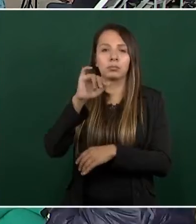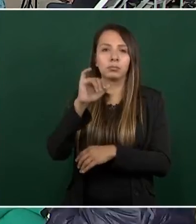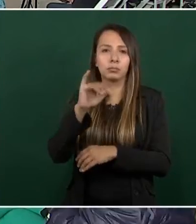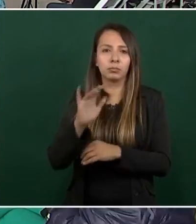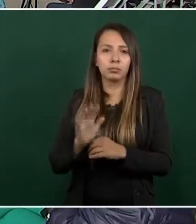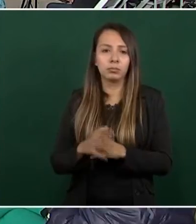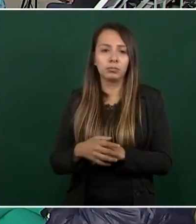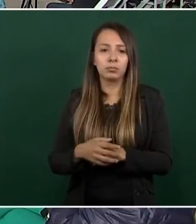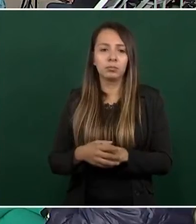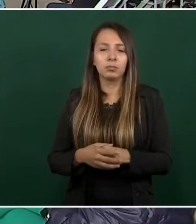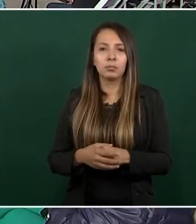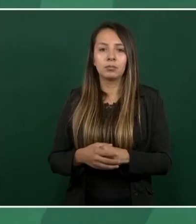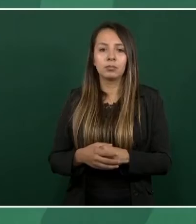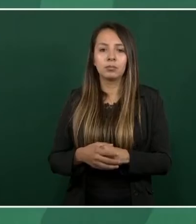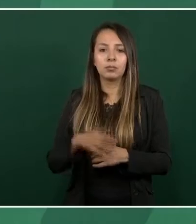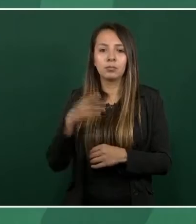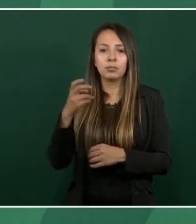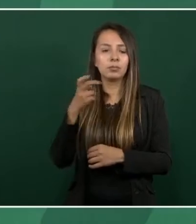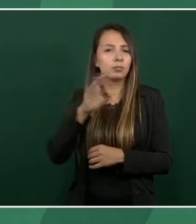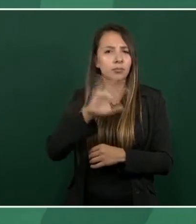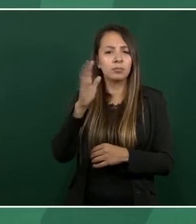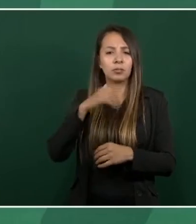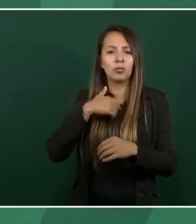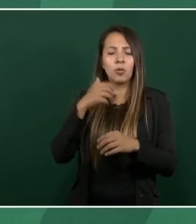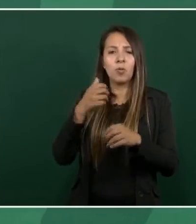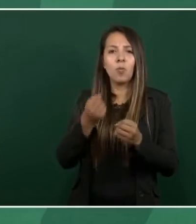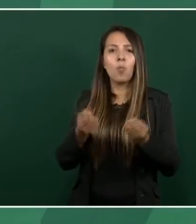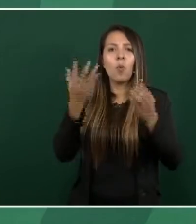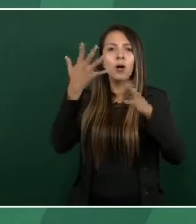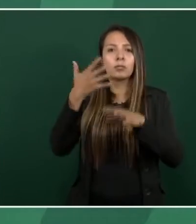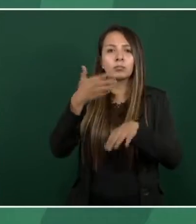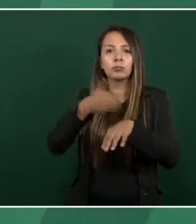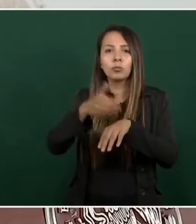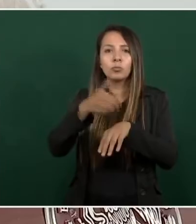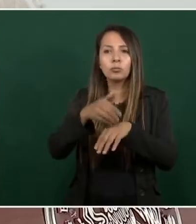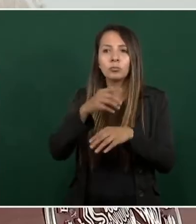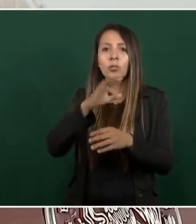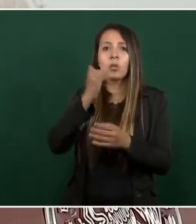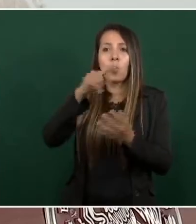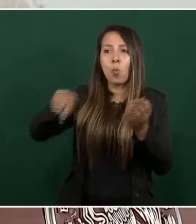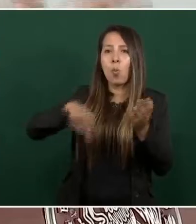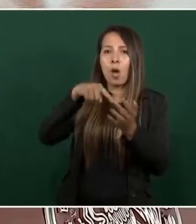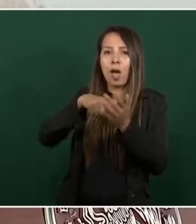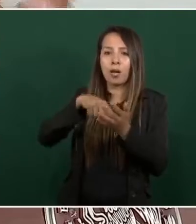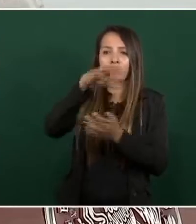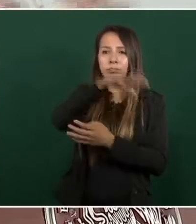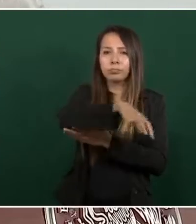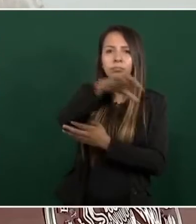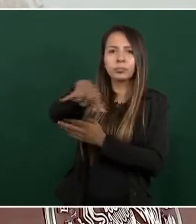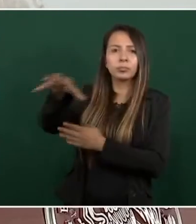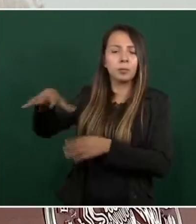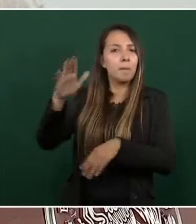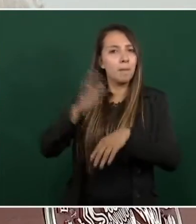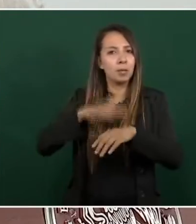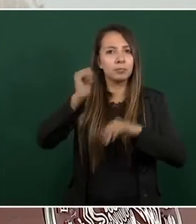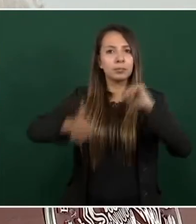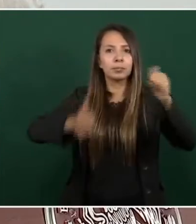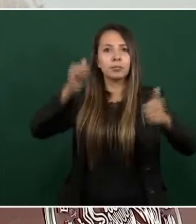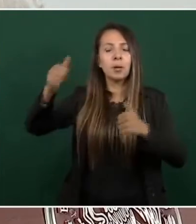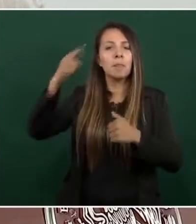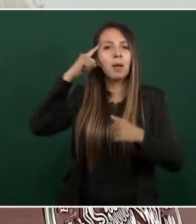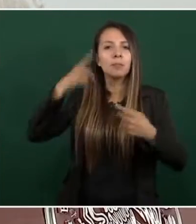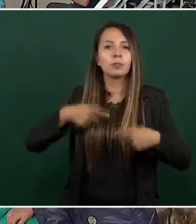otra vez el tiempo. No, voy a ampliar el número de sitios para que más gente. Y que no falle la